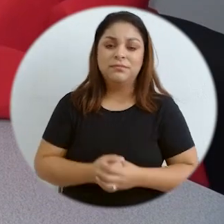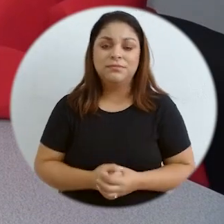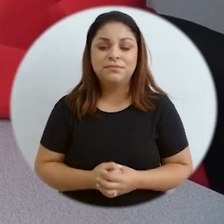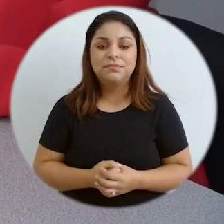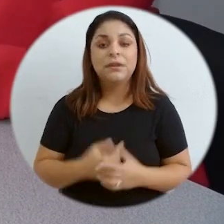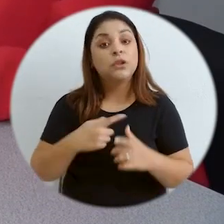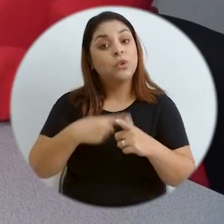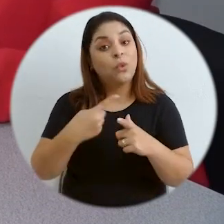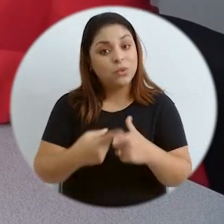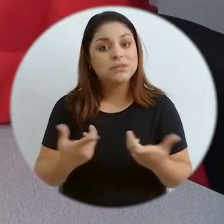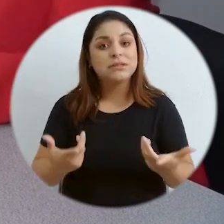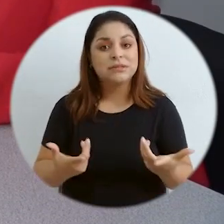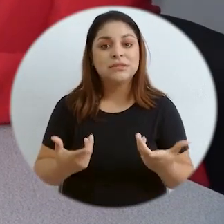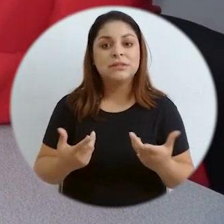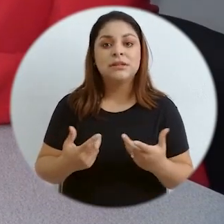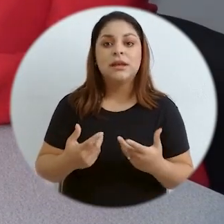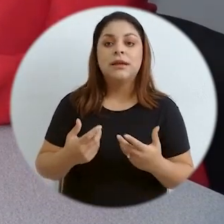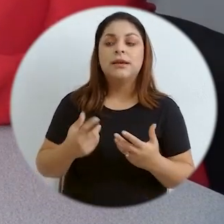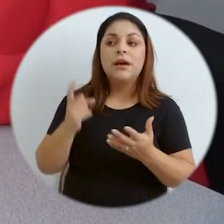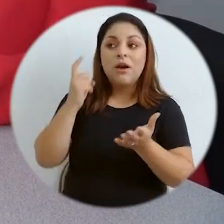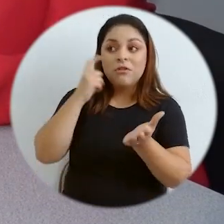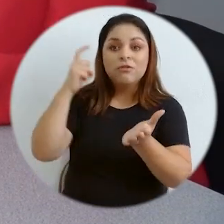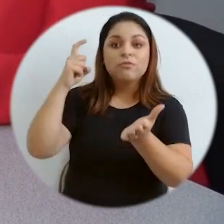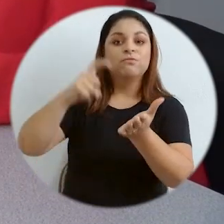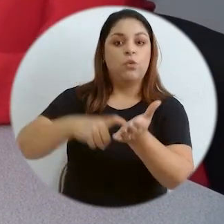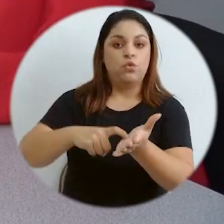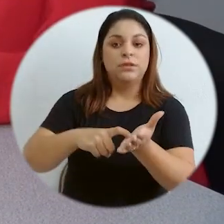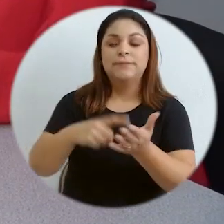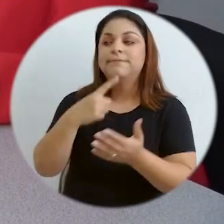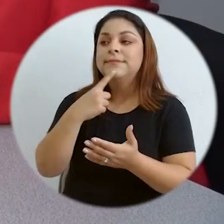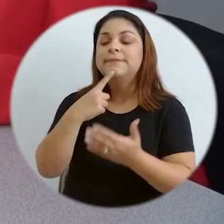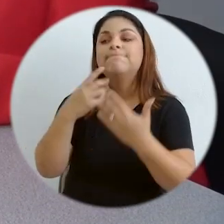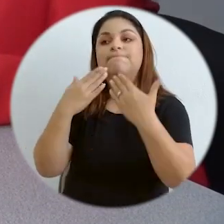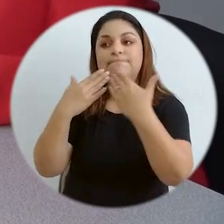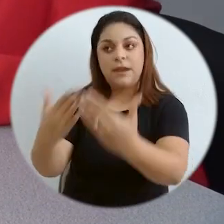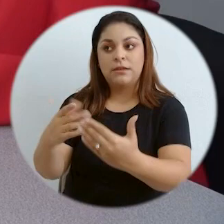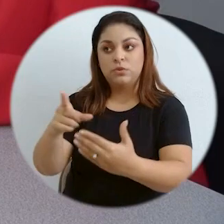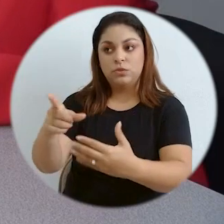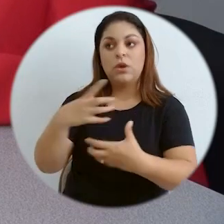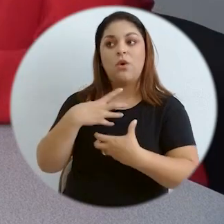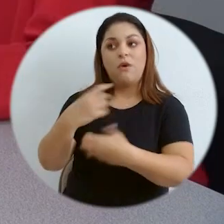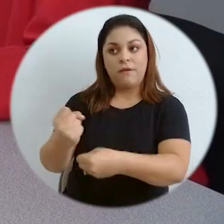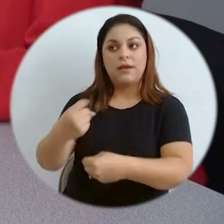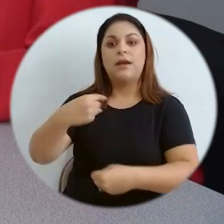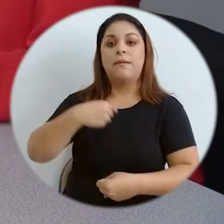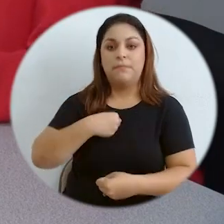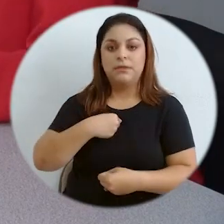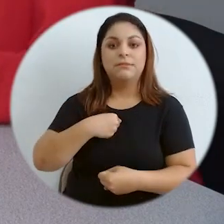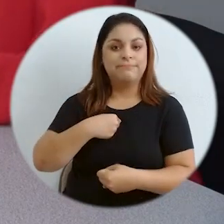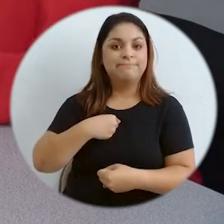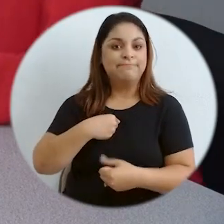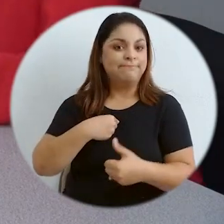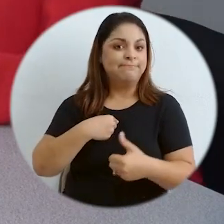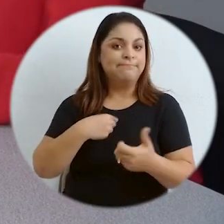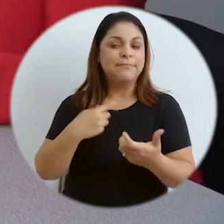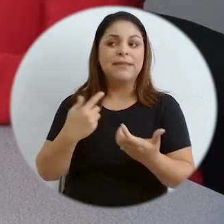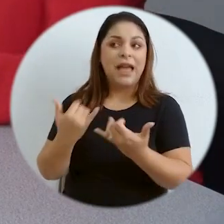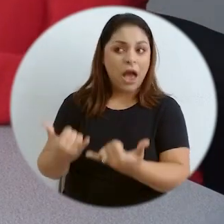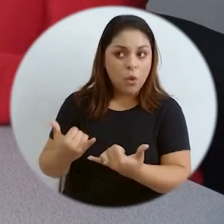¿verdad? Entonces, el reconocerlo y el decir muchas gracias, ¿verdad? Por la